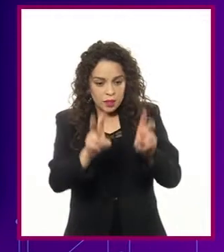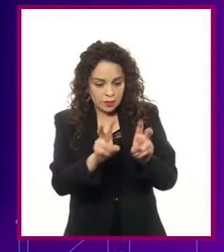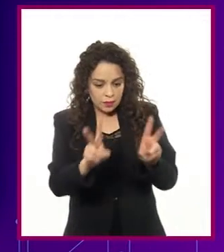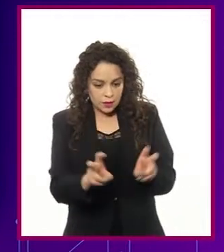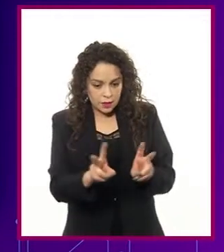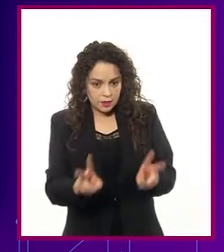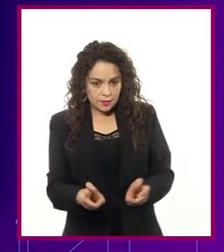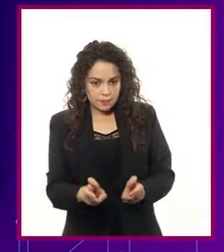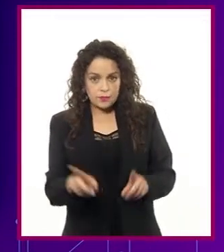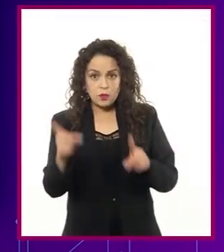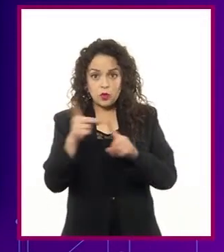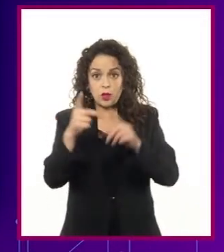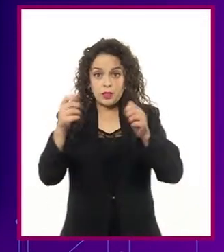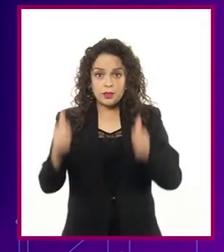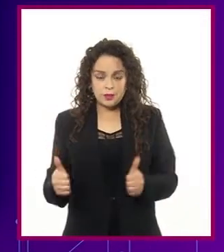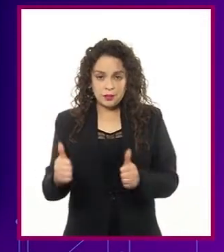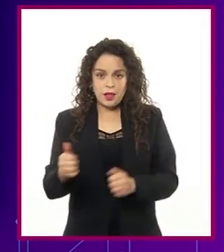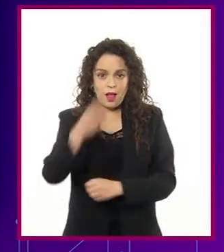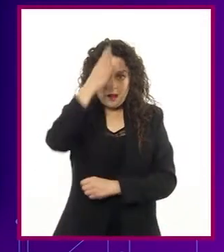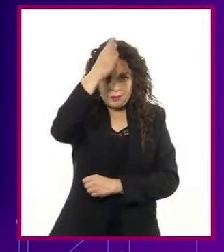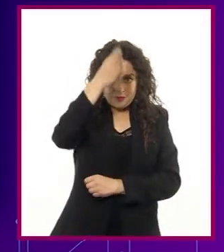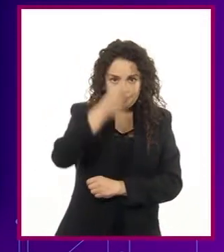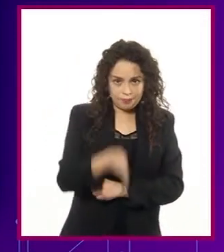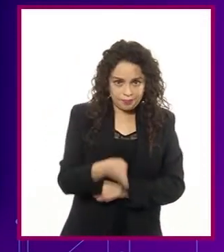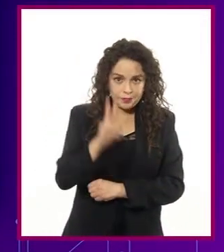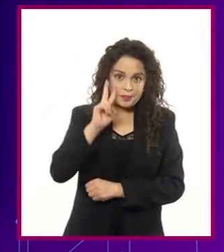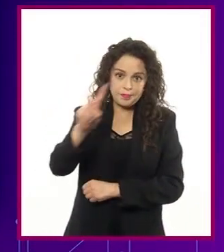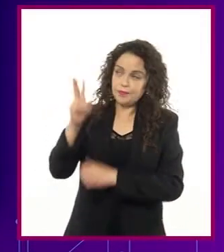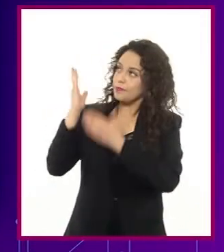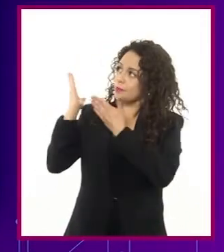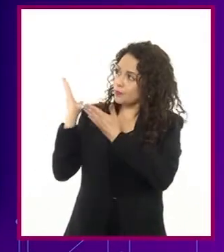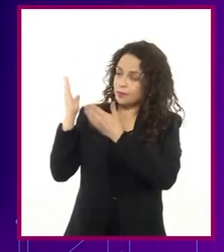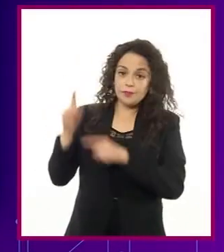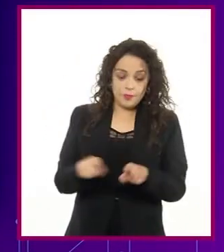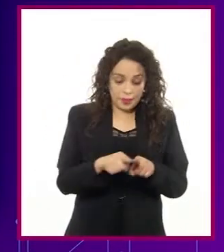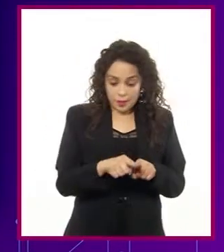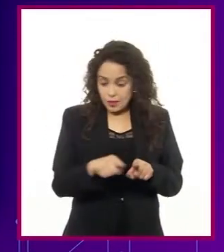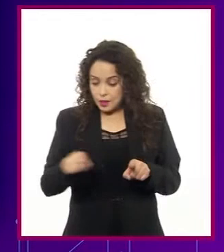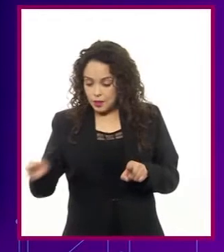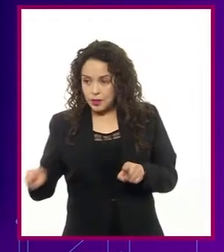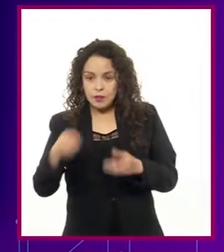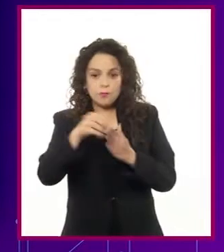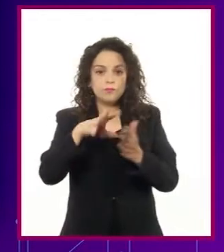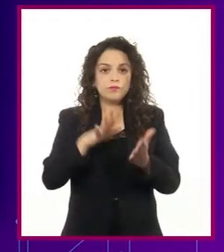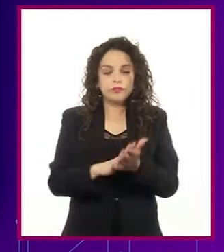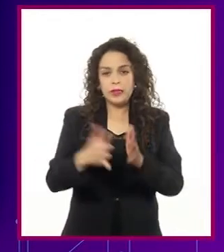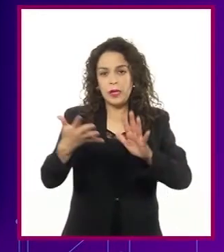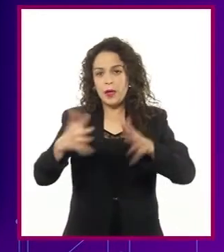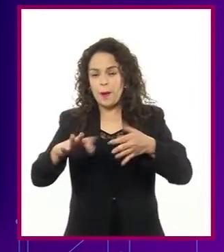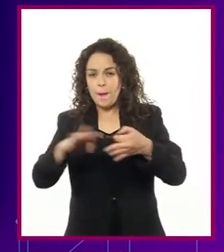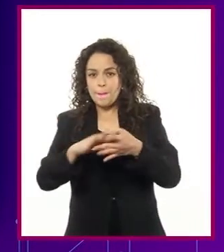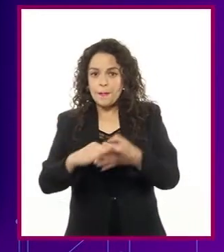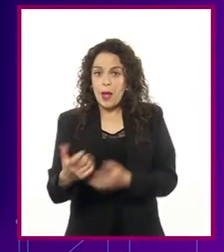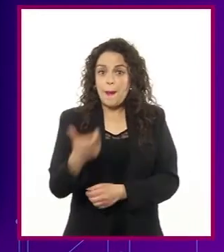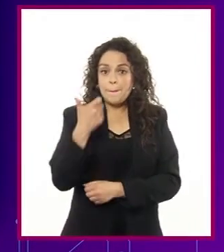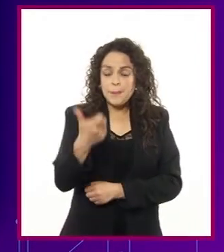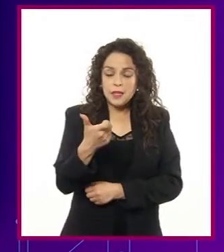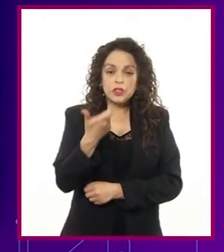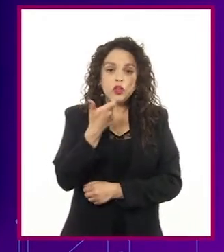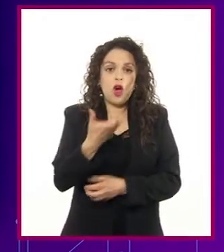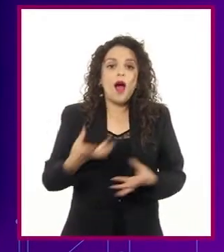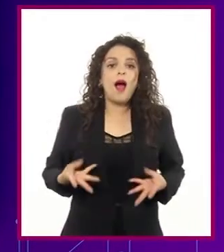en el eje vertical y en el eje horizontal se anota el promedio en pesos del gasto destinado a